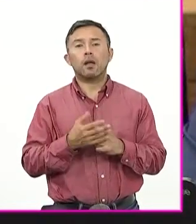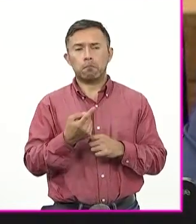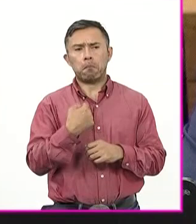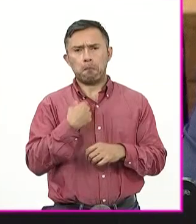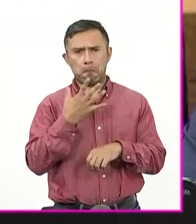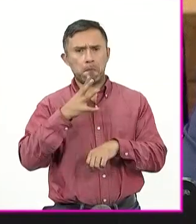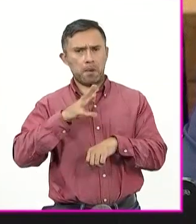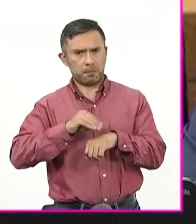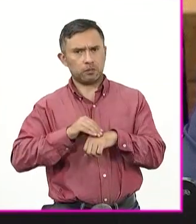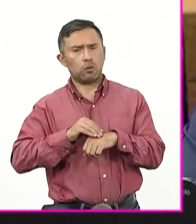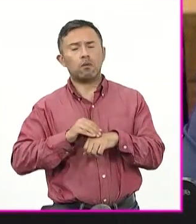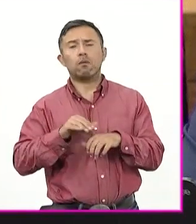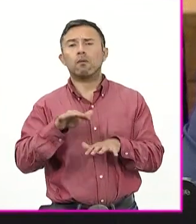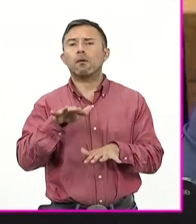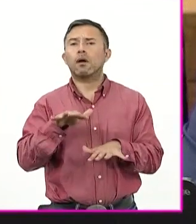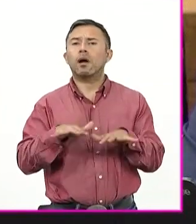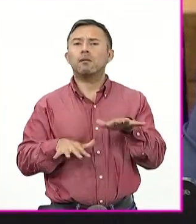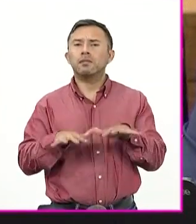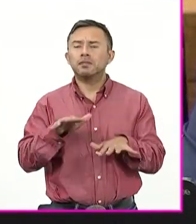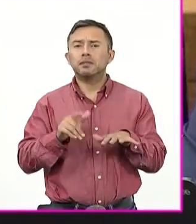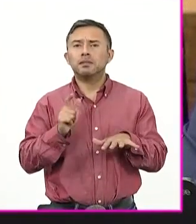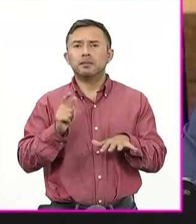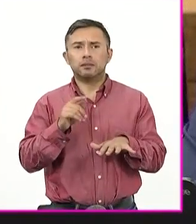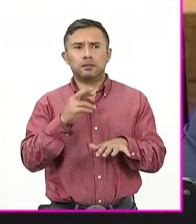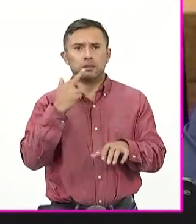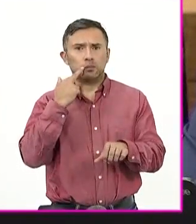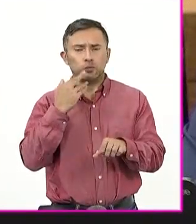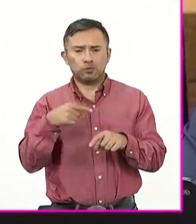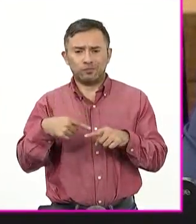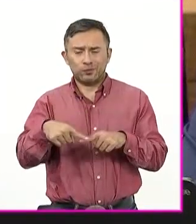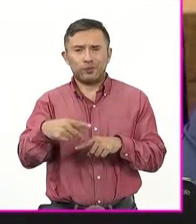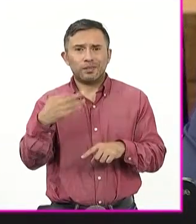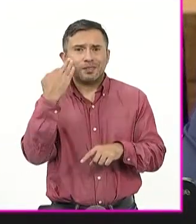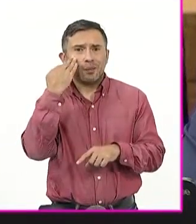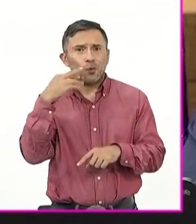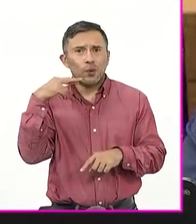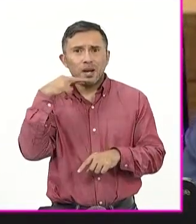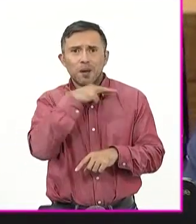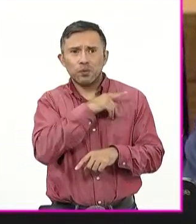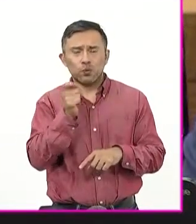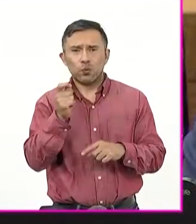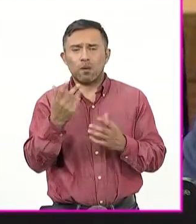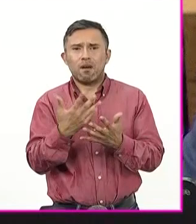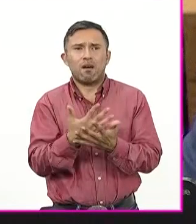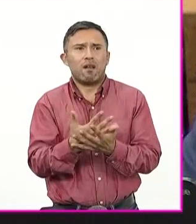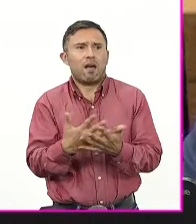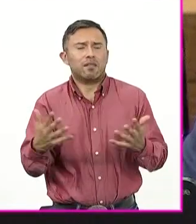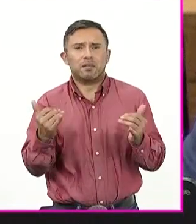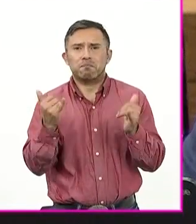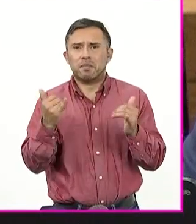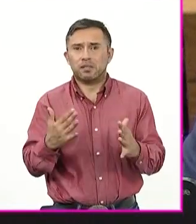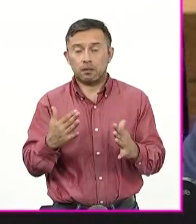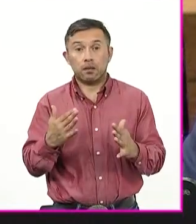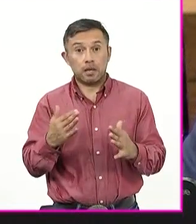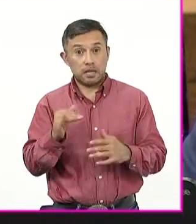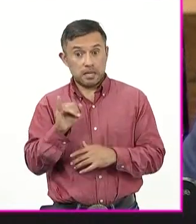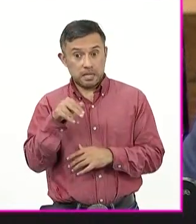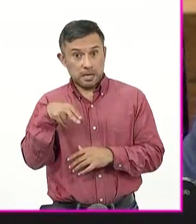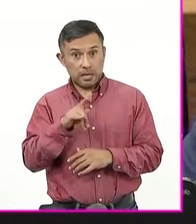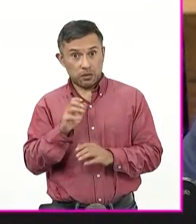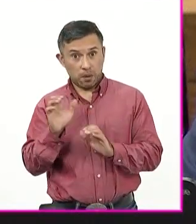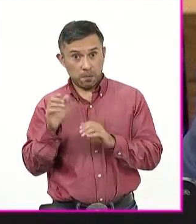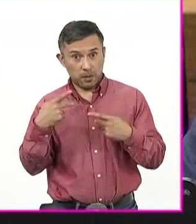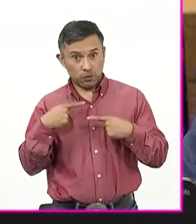tenemos que atender tareas en plazos muy cortos y en volúmenes muy grandes, que con el personal con que cuenta la institución